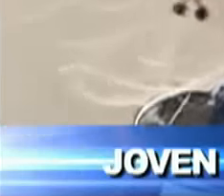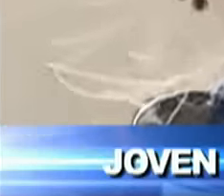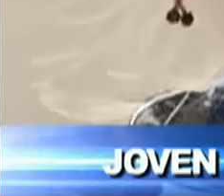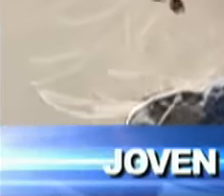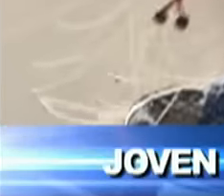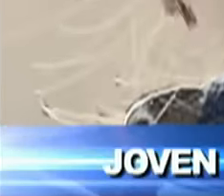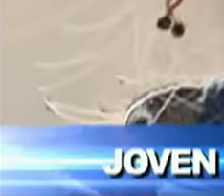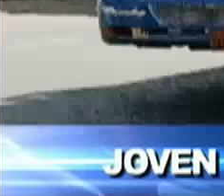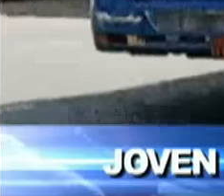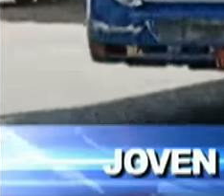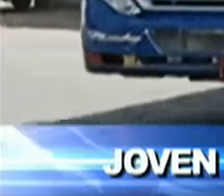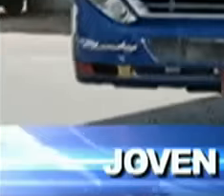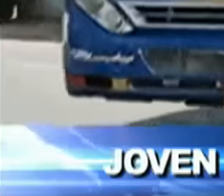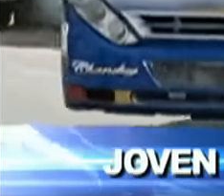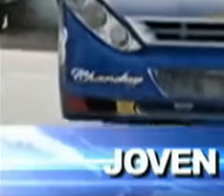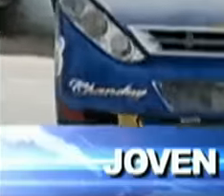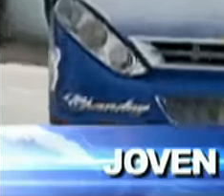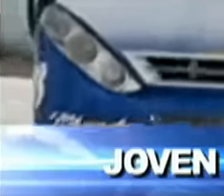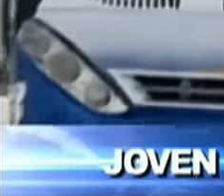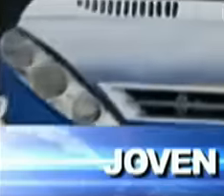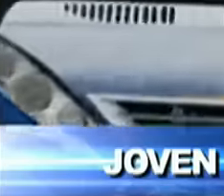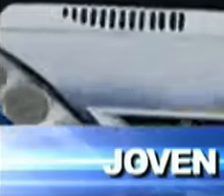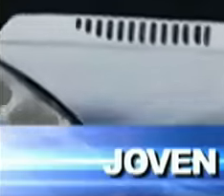que aún no ha sido detenido.